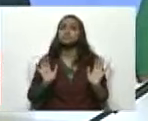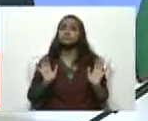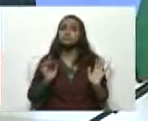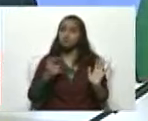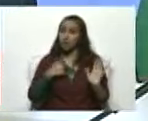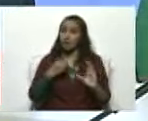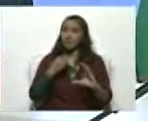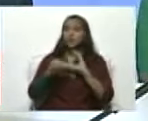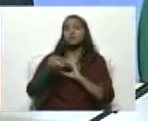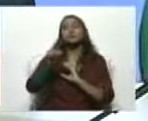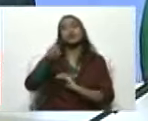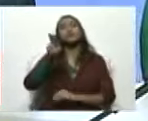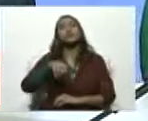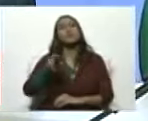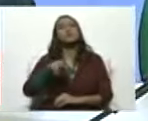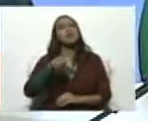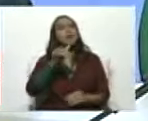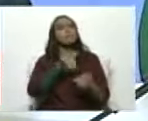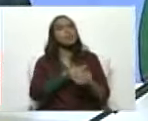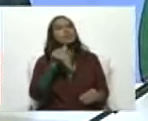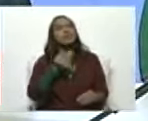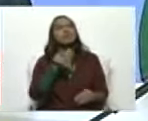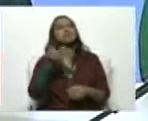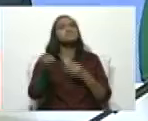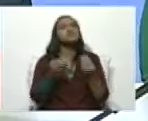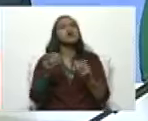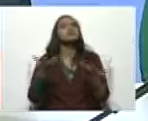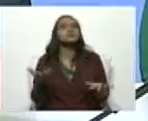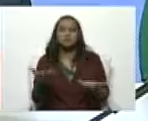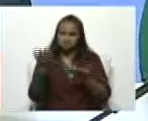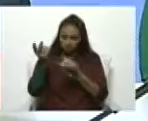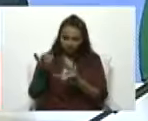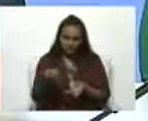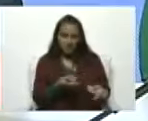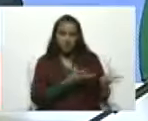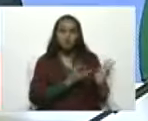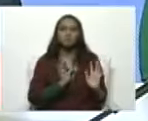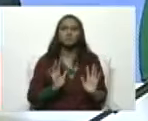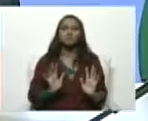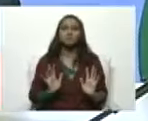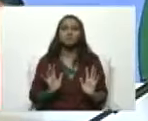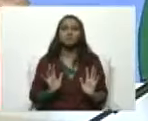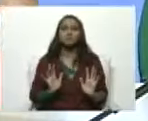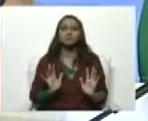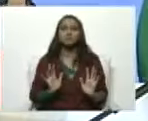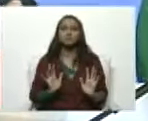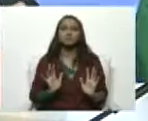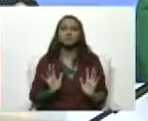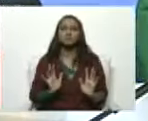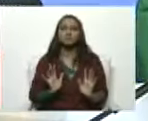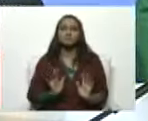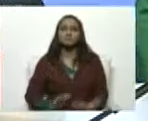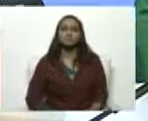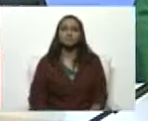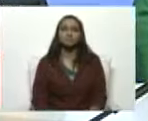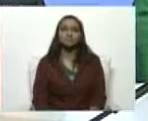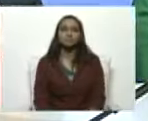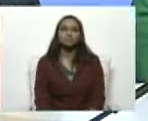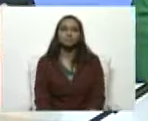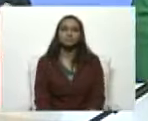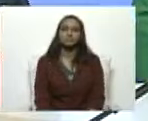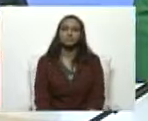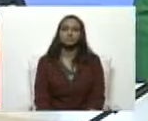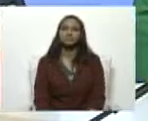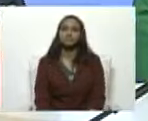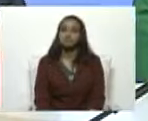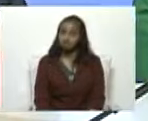nunca ha votado. ¿Qué haces por aquí? Bienvenido. conversar con ellos todos los días. No, y lo vamos a convencer,